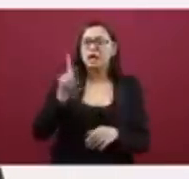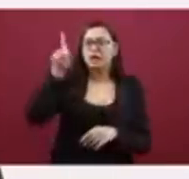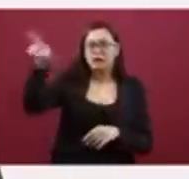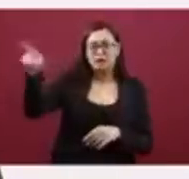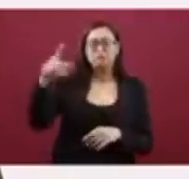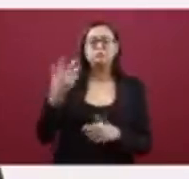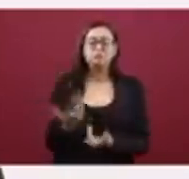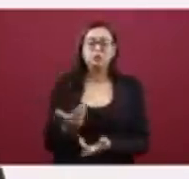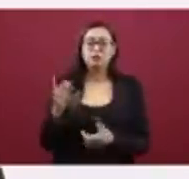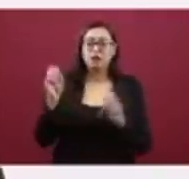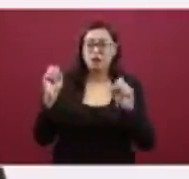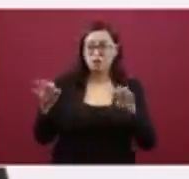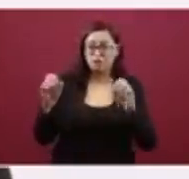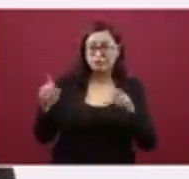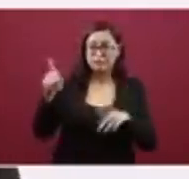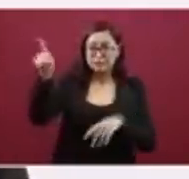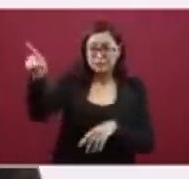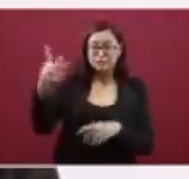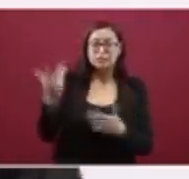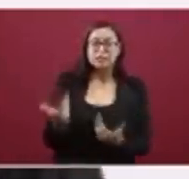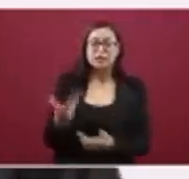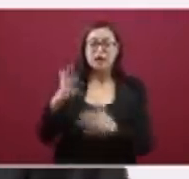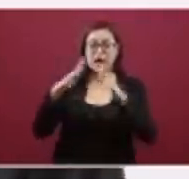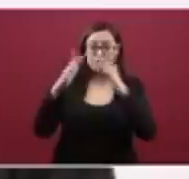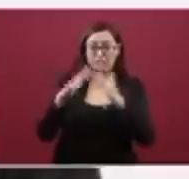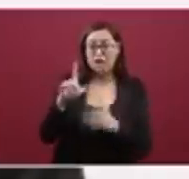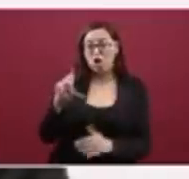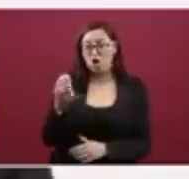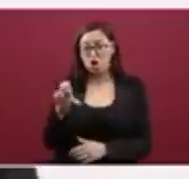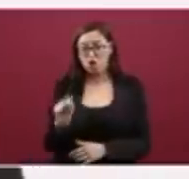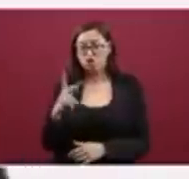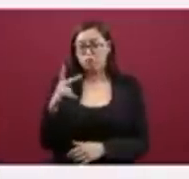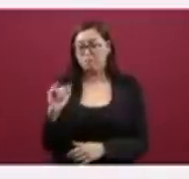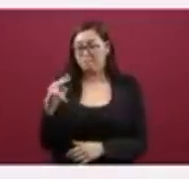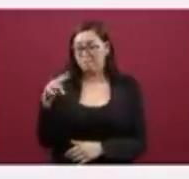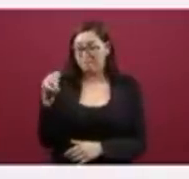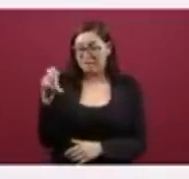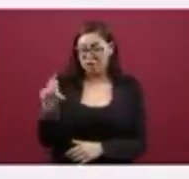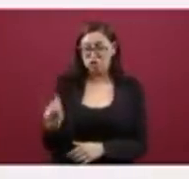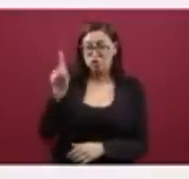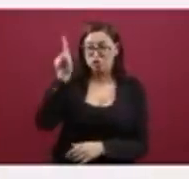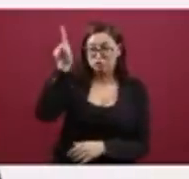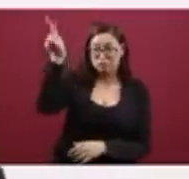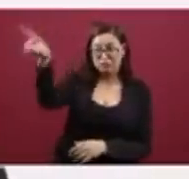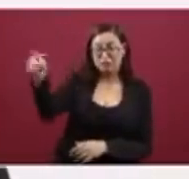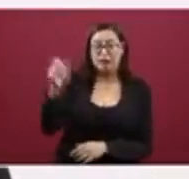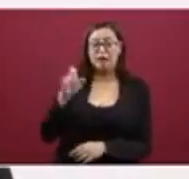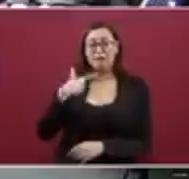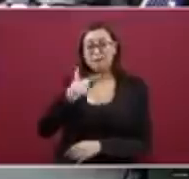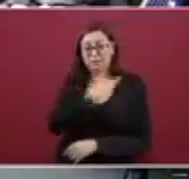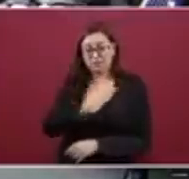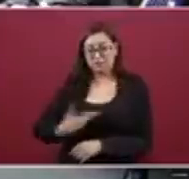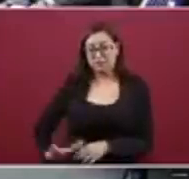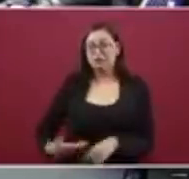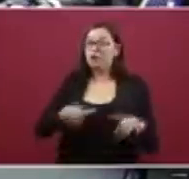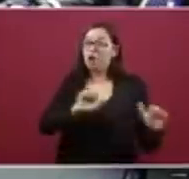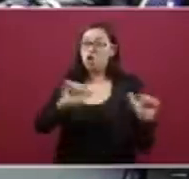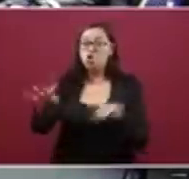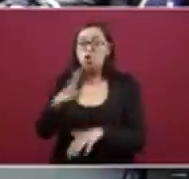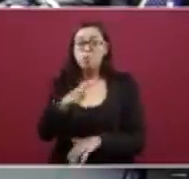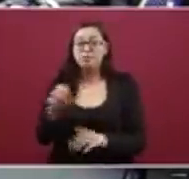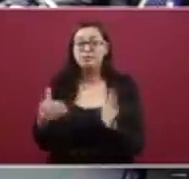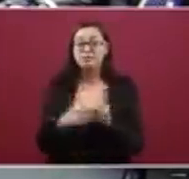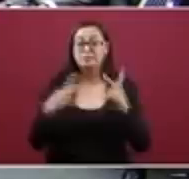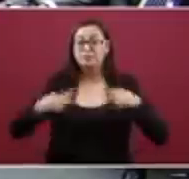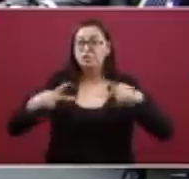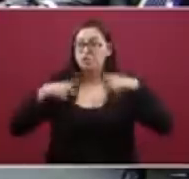pinos que ha sido visitada por más de 900.000 personas y se elabora el